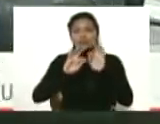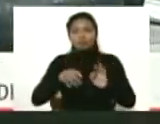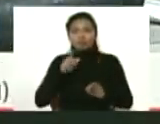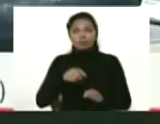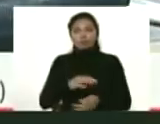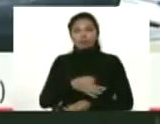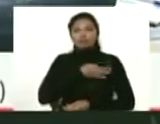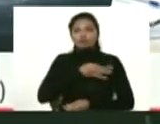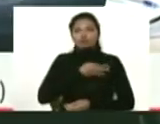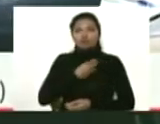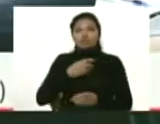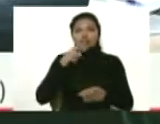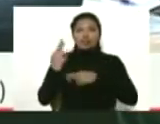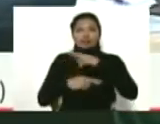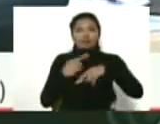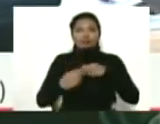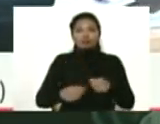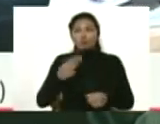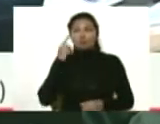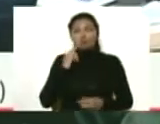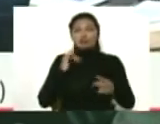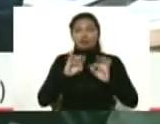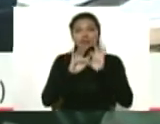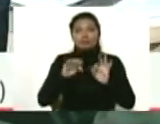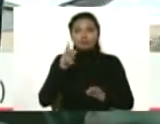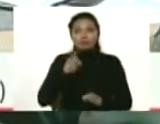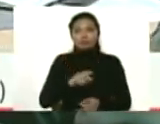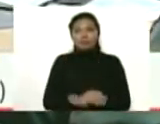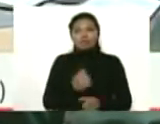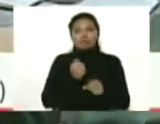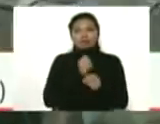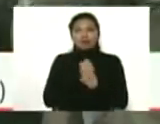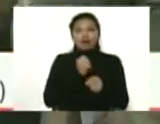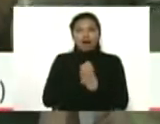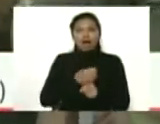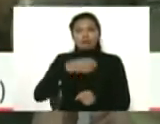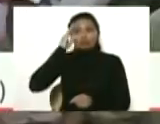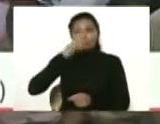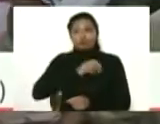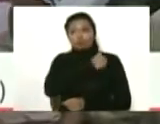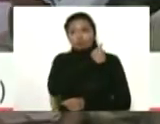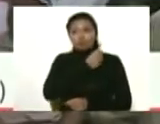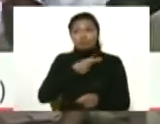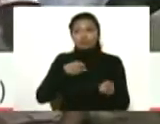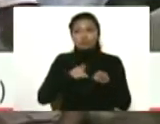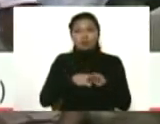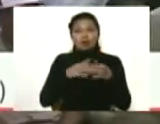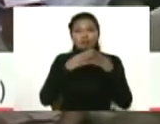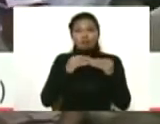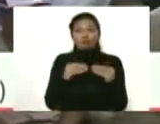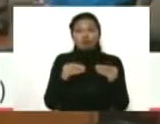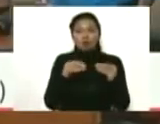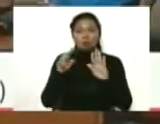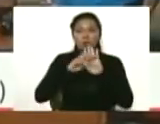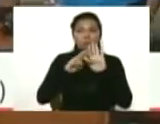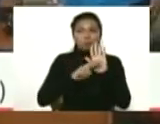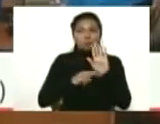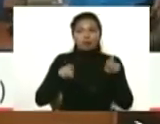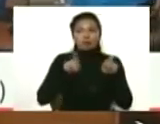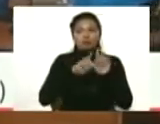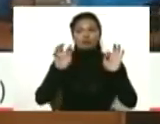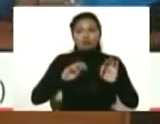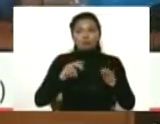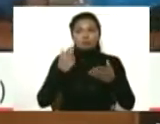la sociedad, de la revolución bolivariana. Y allí trabajamos, mi comandante en jefe, bueno, todos estos conceptos y todas